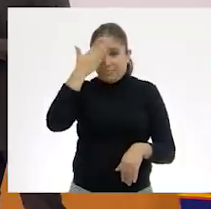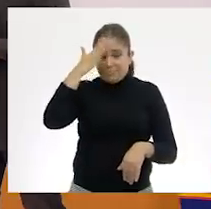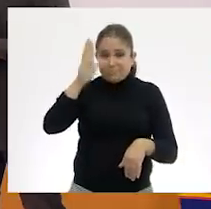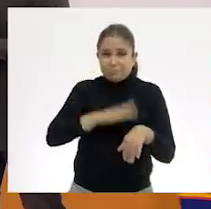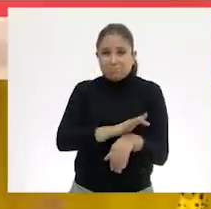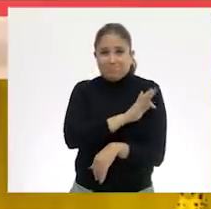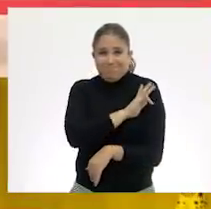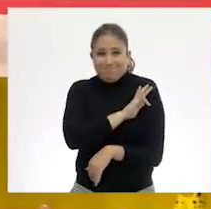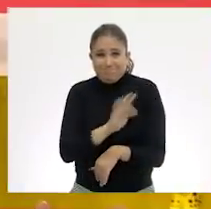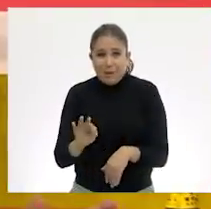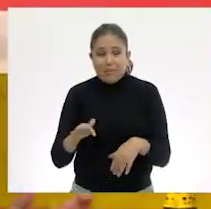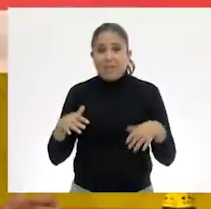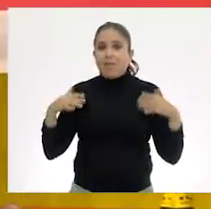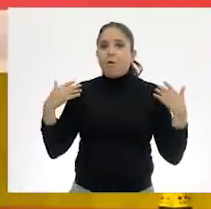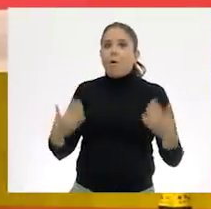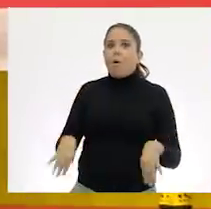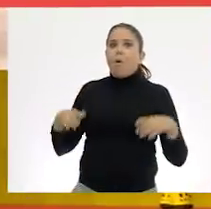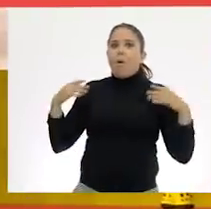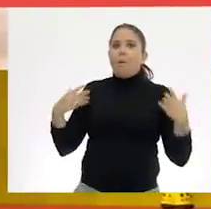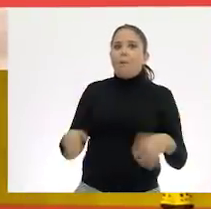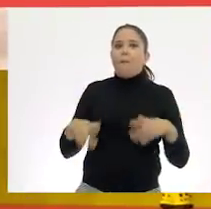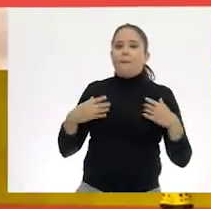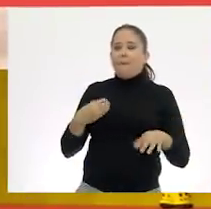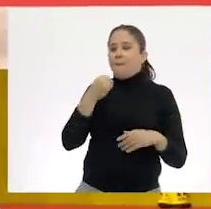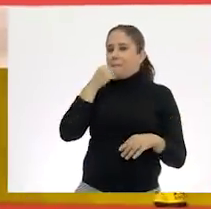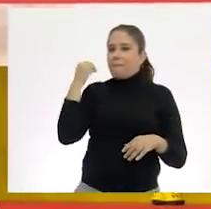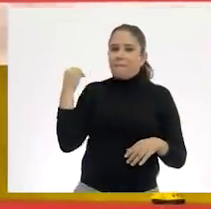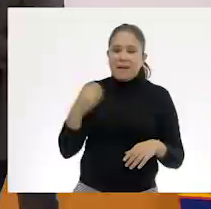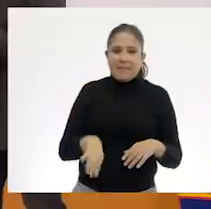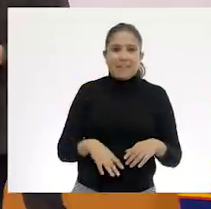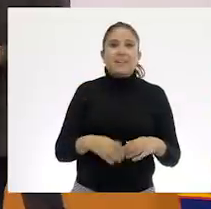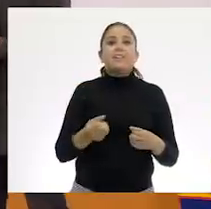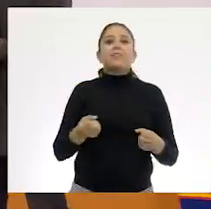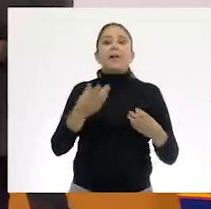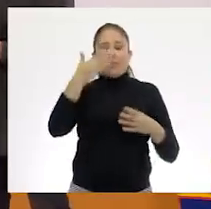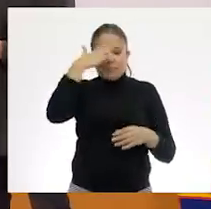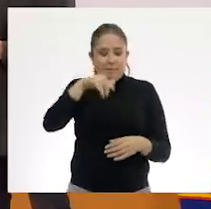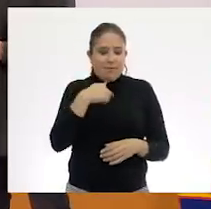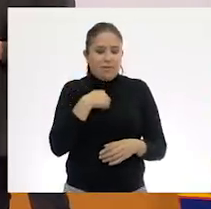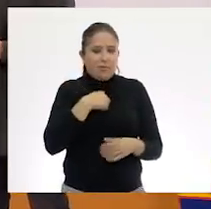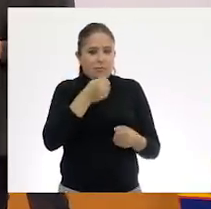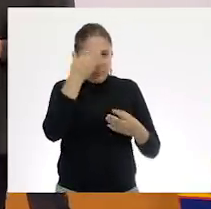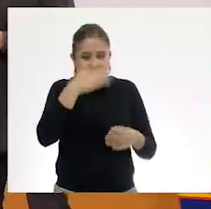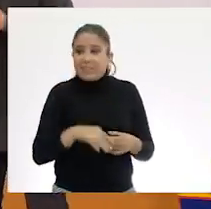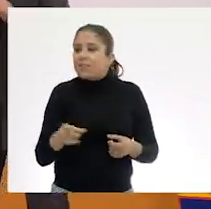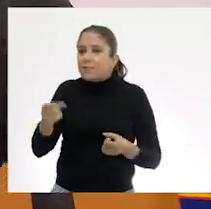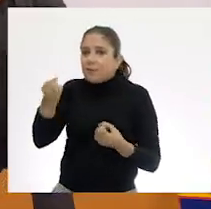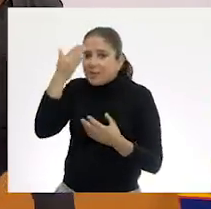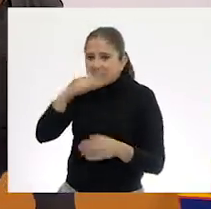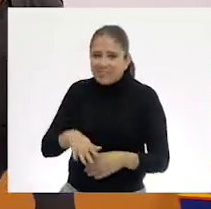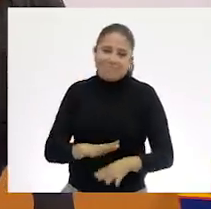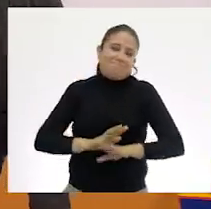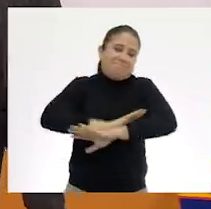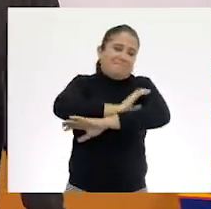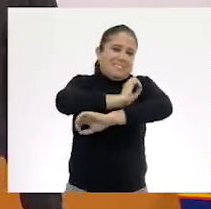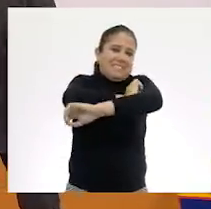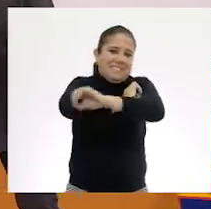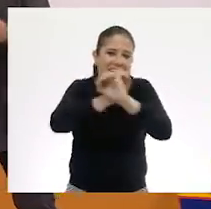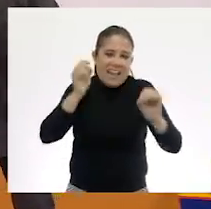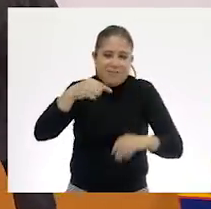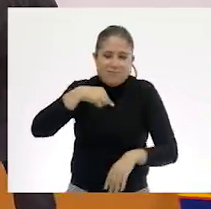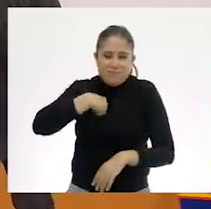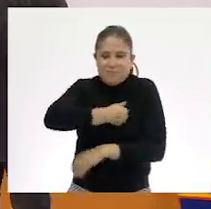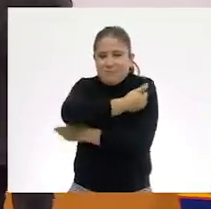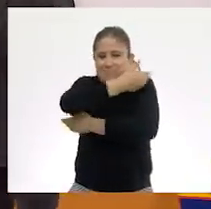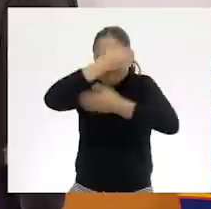qué grandioso sería eso. Y pregúntame, ¿cuántos me sé yo de esos? ¿Cuántos te sabes? ¡Ninguno! ¡Ni